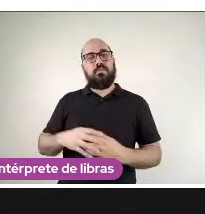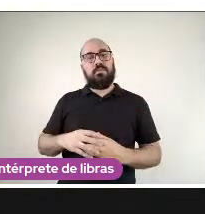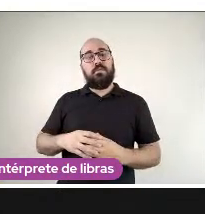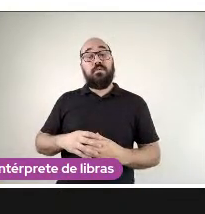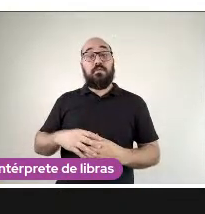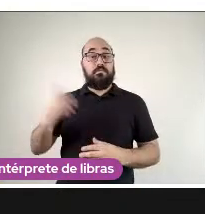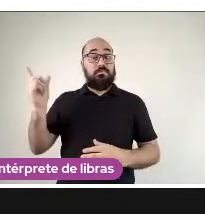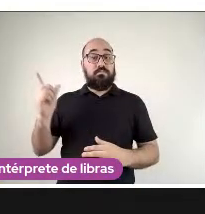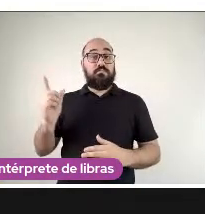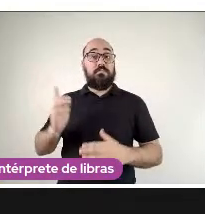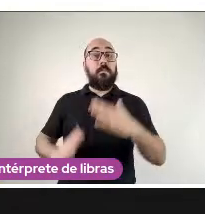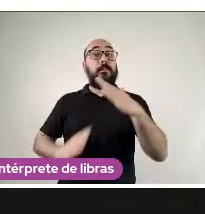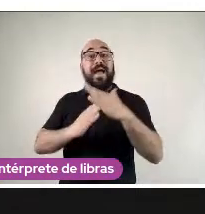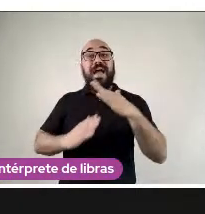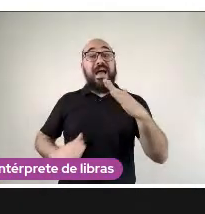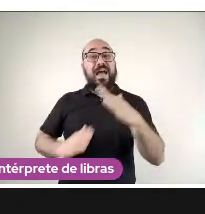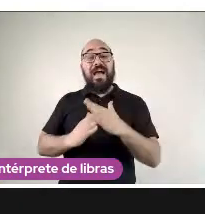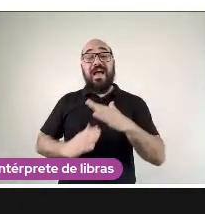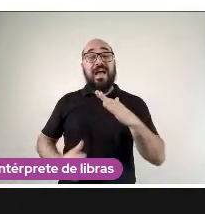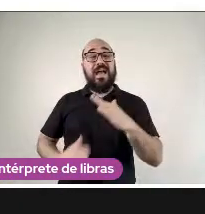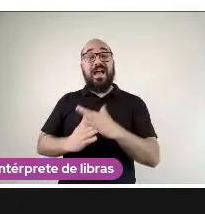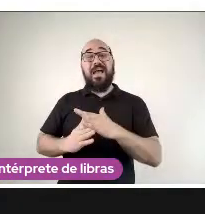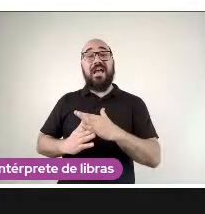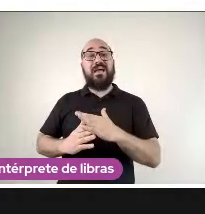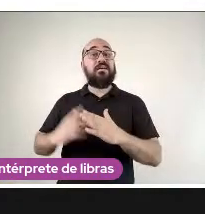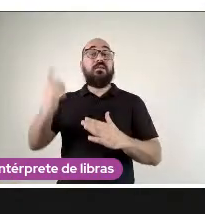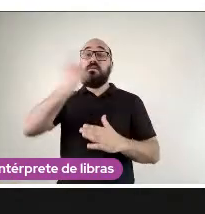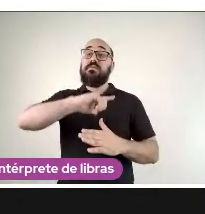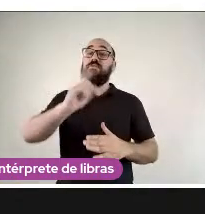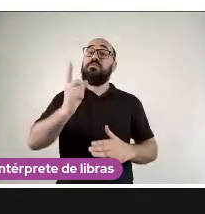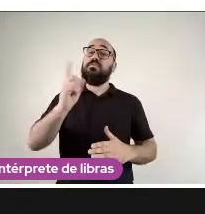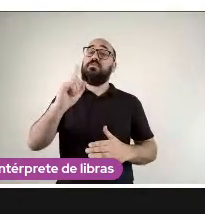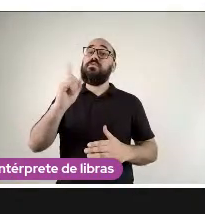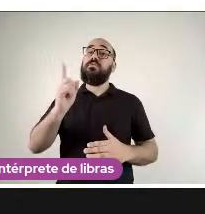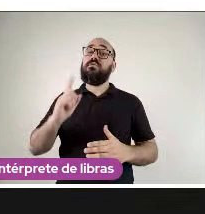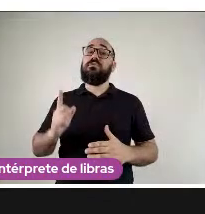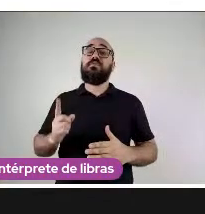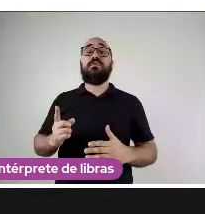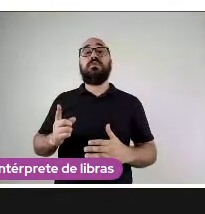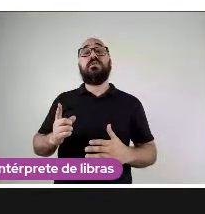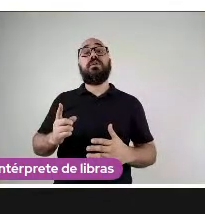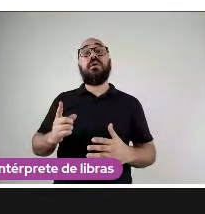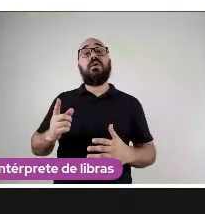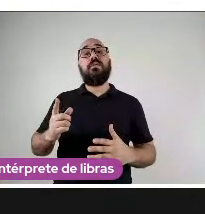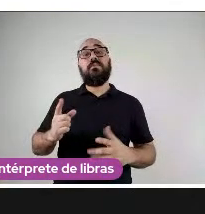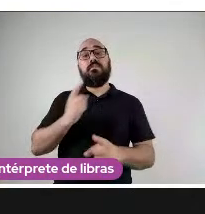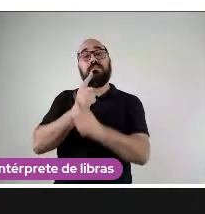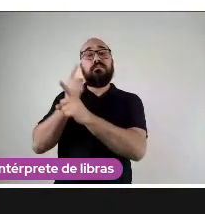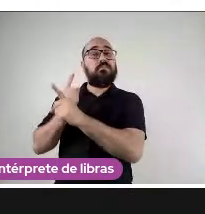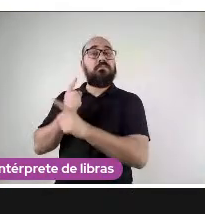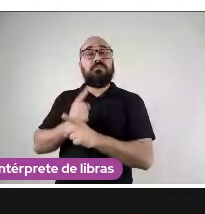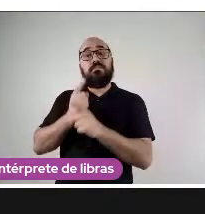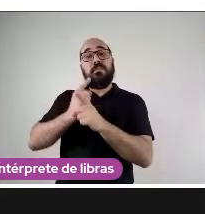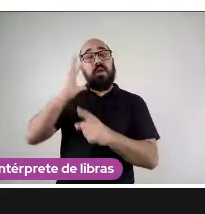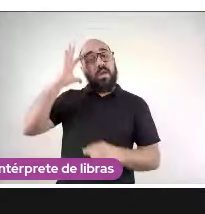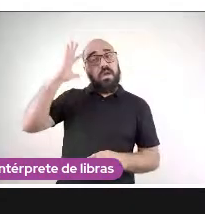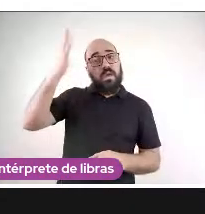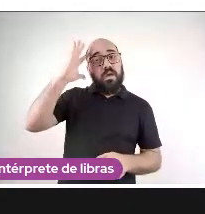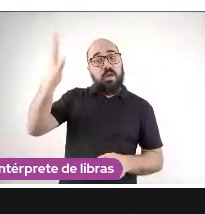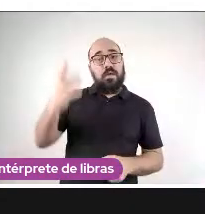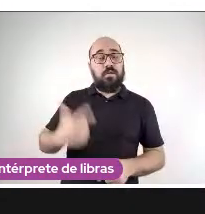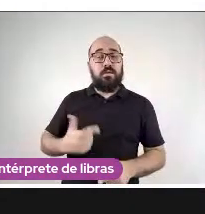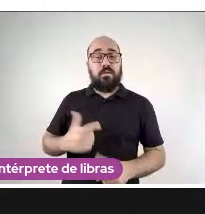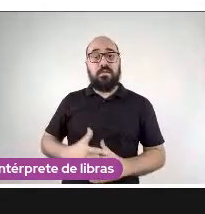crecimiento económico, político no corporativo, poblacional, está generando pobreza, está generando impactos en los